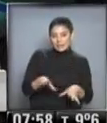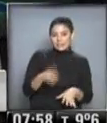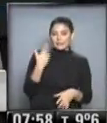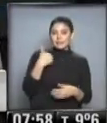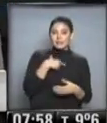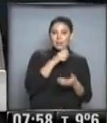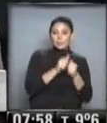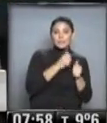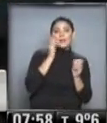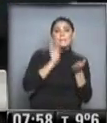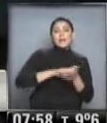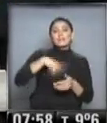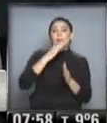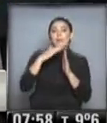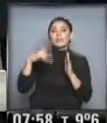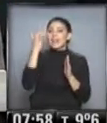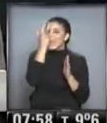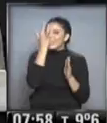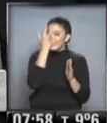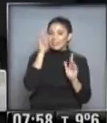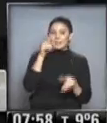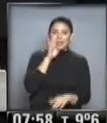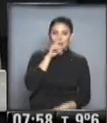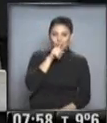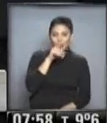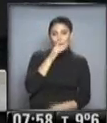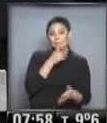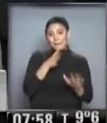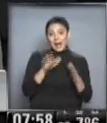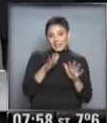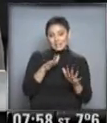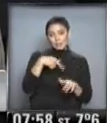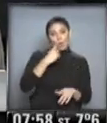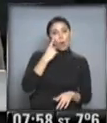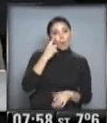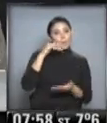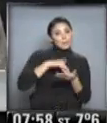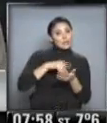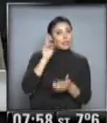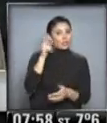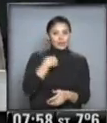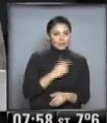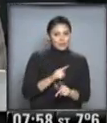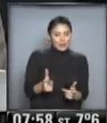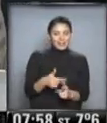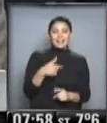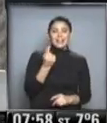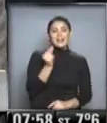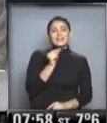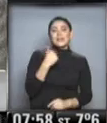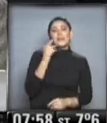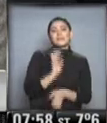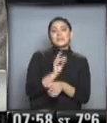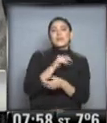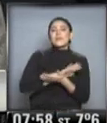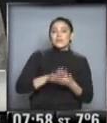Tiflolibros, junto con alguna biblioteca de la India y con una biblioteca de Estados Unidos similar a Tiflolibros, pero con $1.000.000 que nosotros no tenemos, hemos sido un poco los